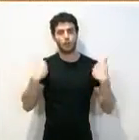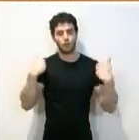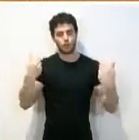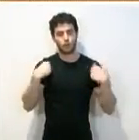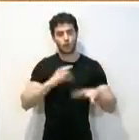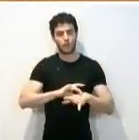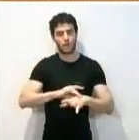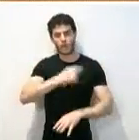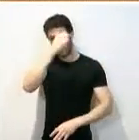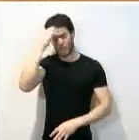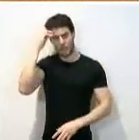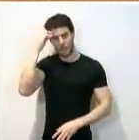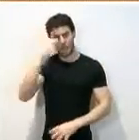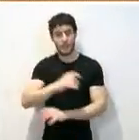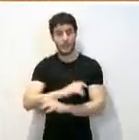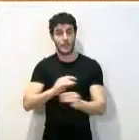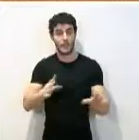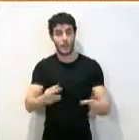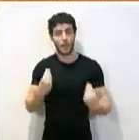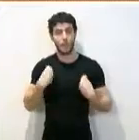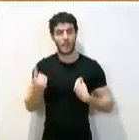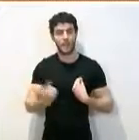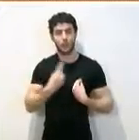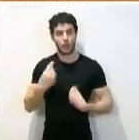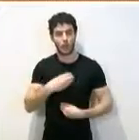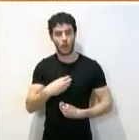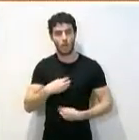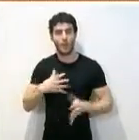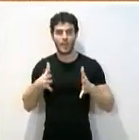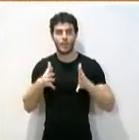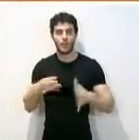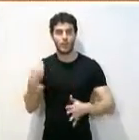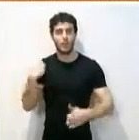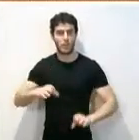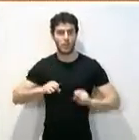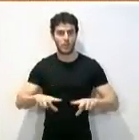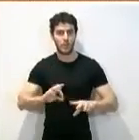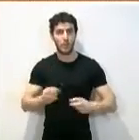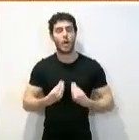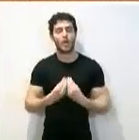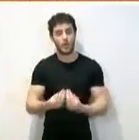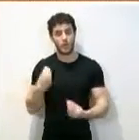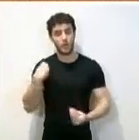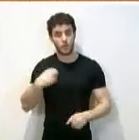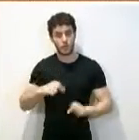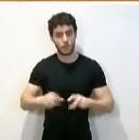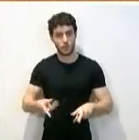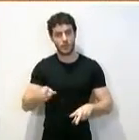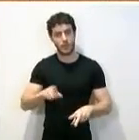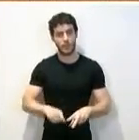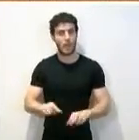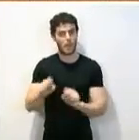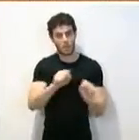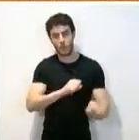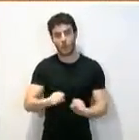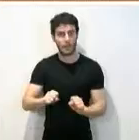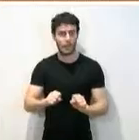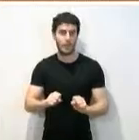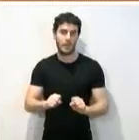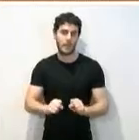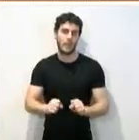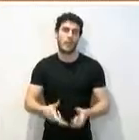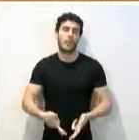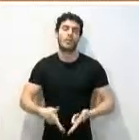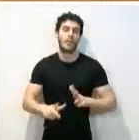mentales y que no podrían vivir solas sin ese asesoramiento, ese acompañamiento. Protege el principio de consentimiento libre e